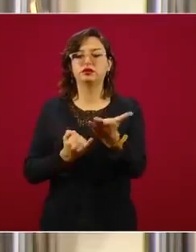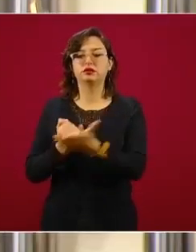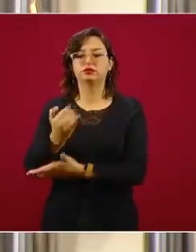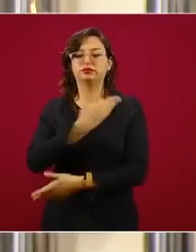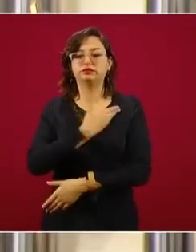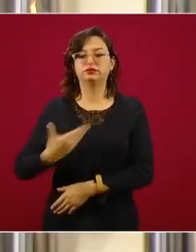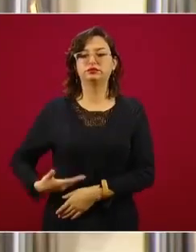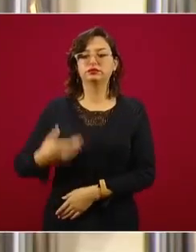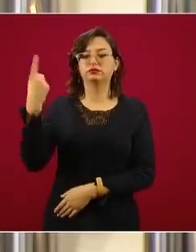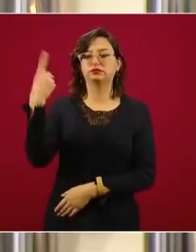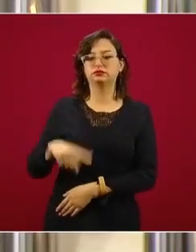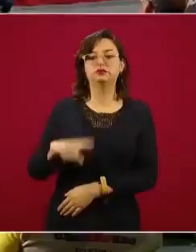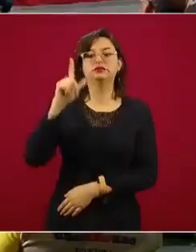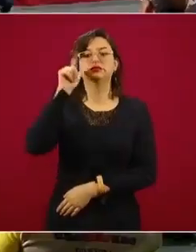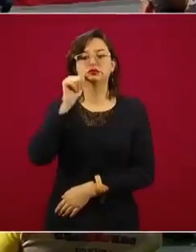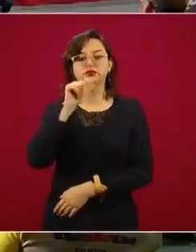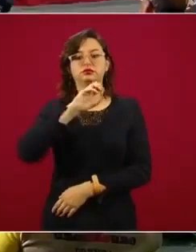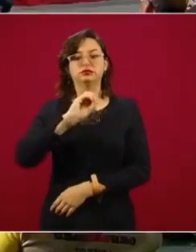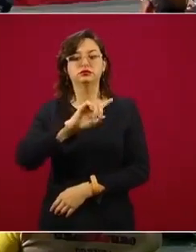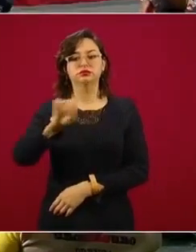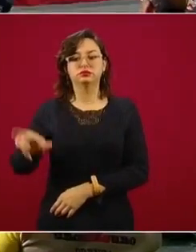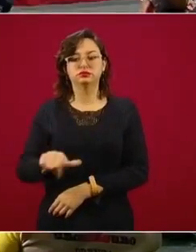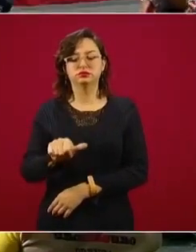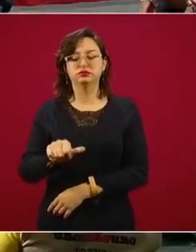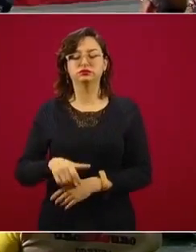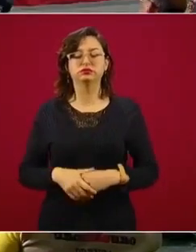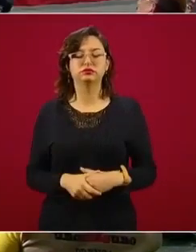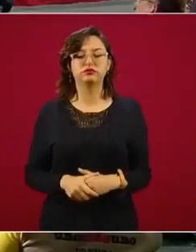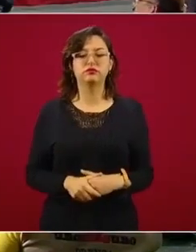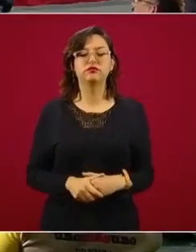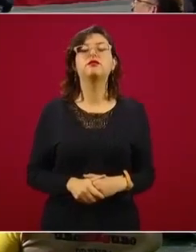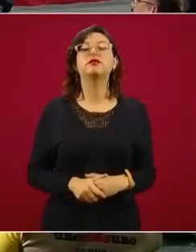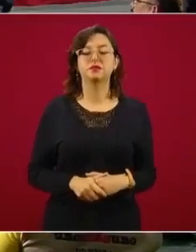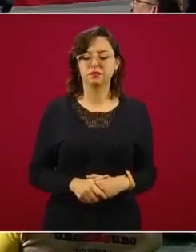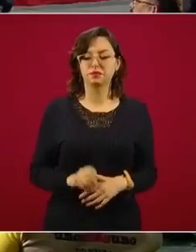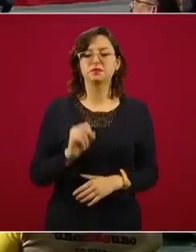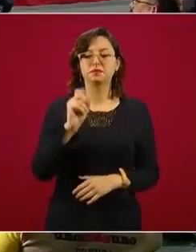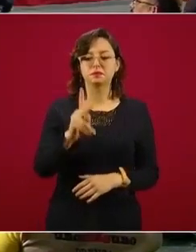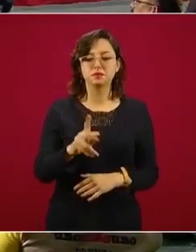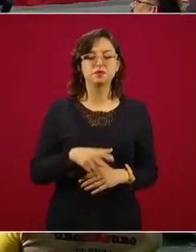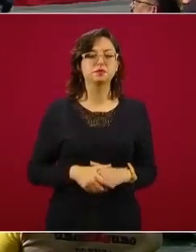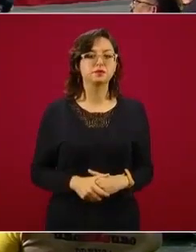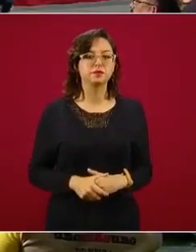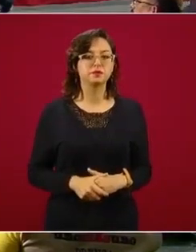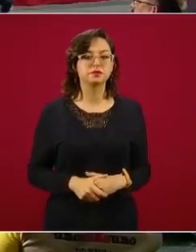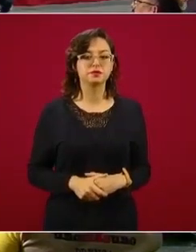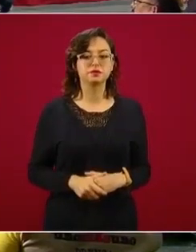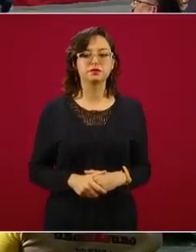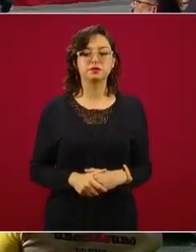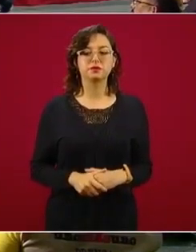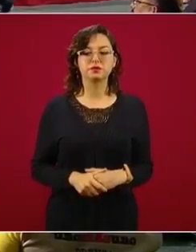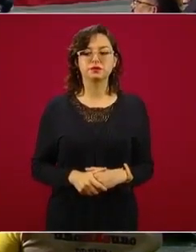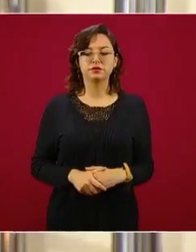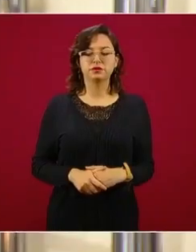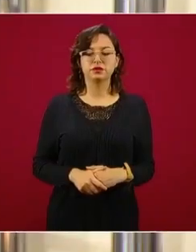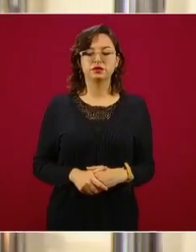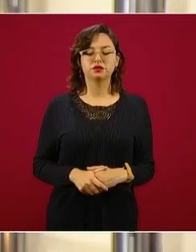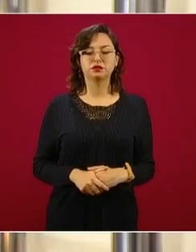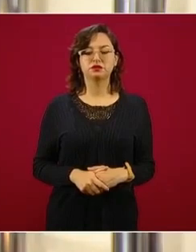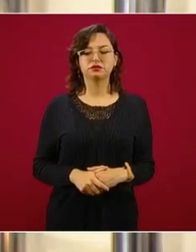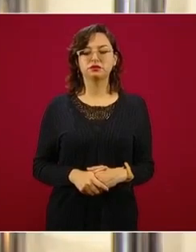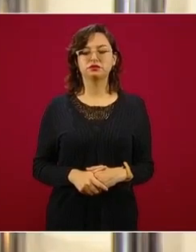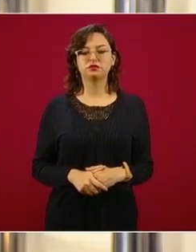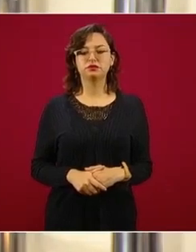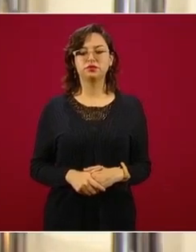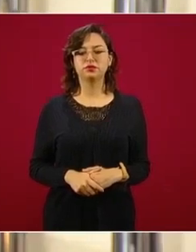segunda oportunidad. ¿Sí? Ok, bueno. Sobre el tema, estos recursos,